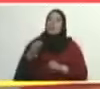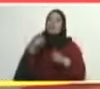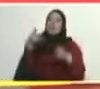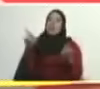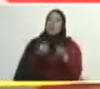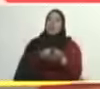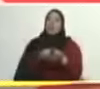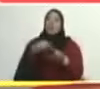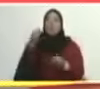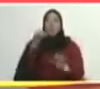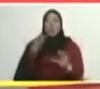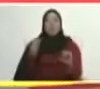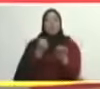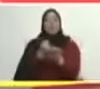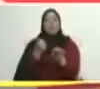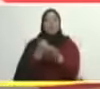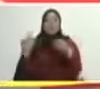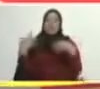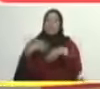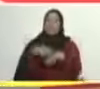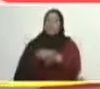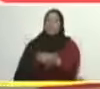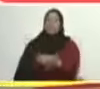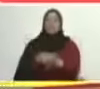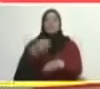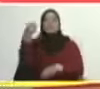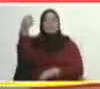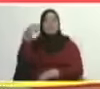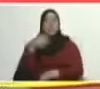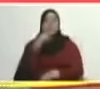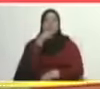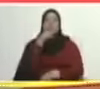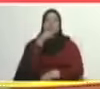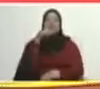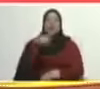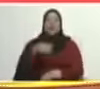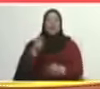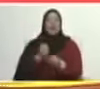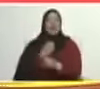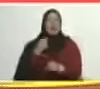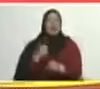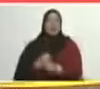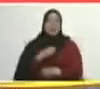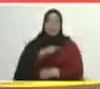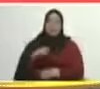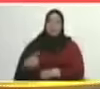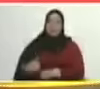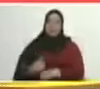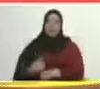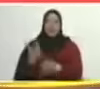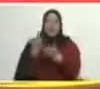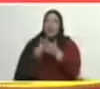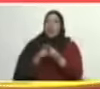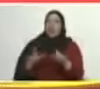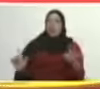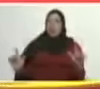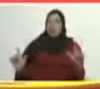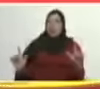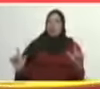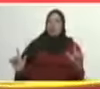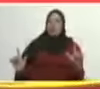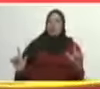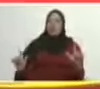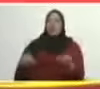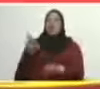y precisamente el ALBA está dando luz. Invoco a Martí en esta tierra de libertadores porque nadie nos acercó